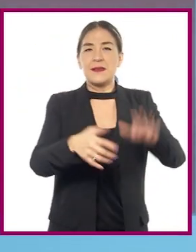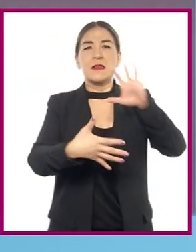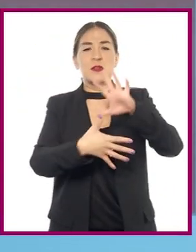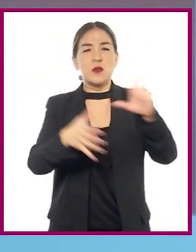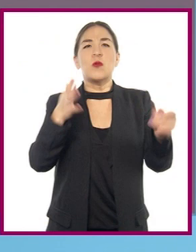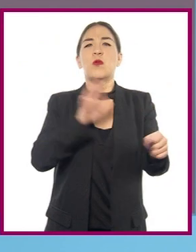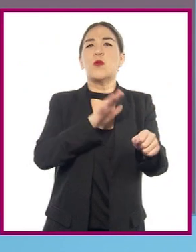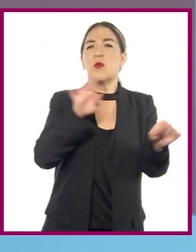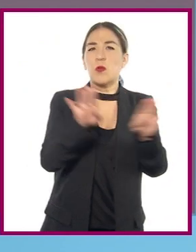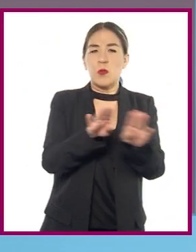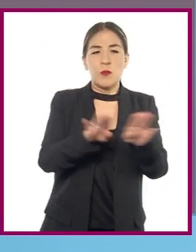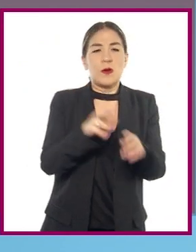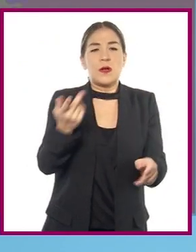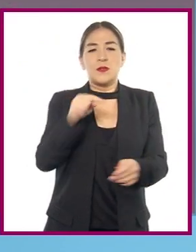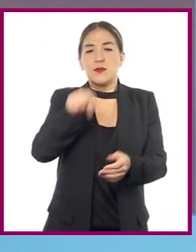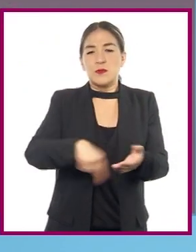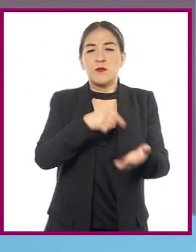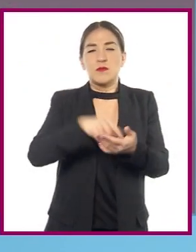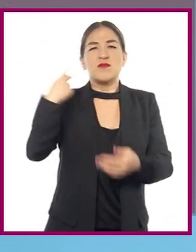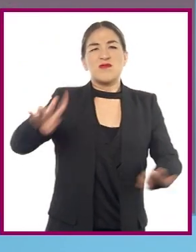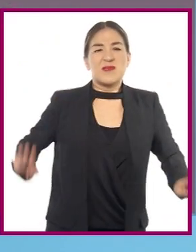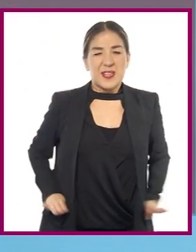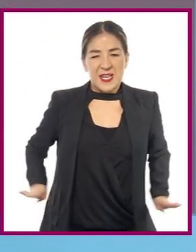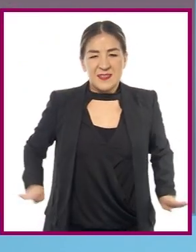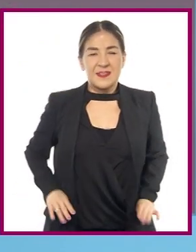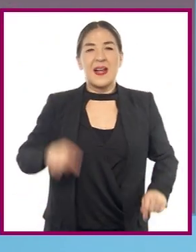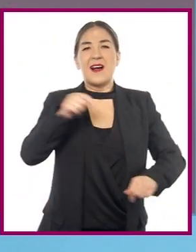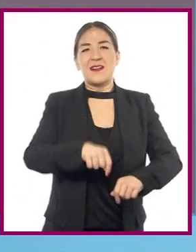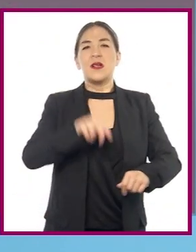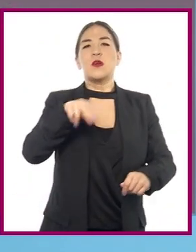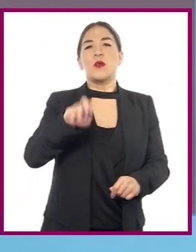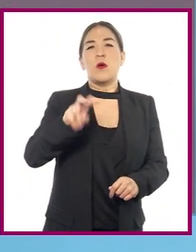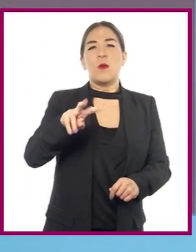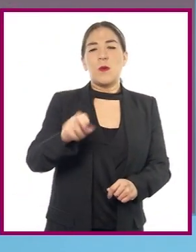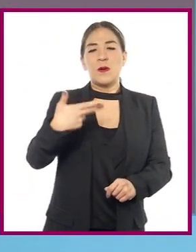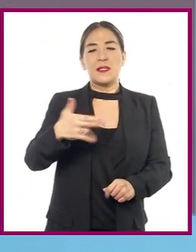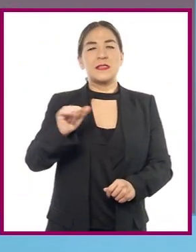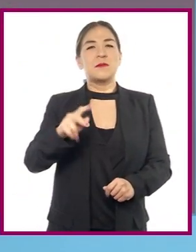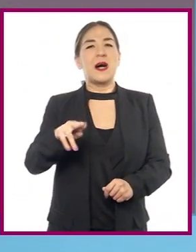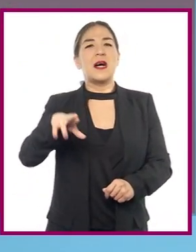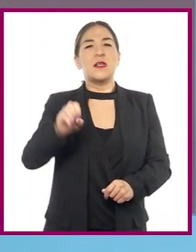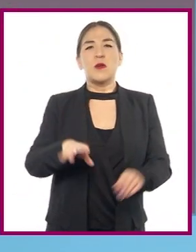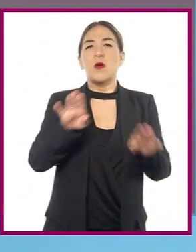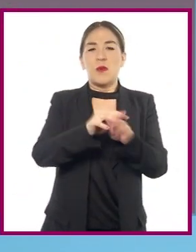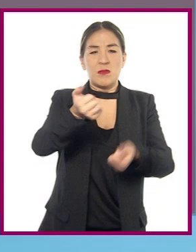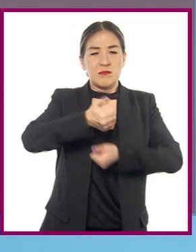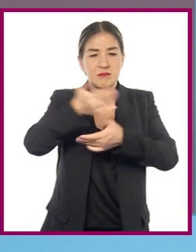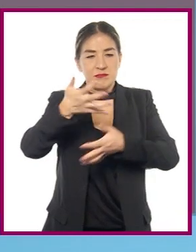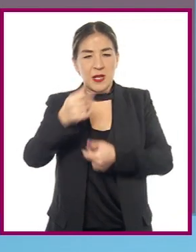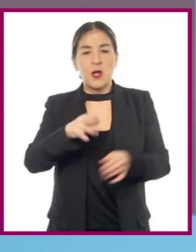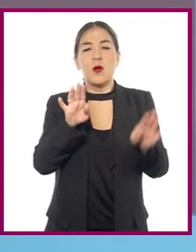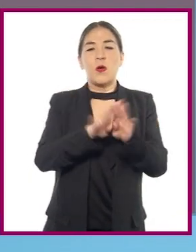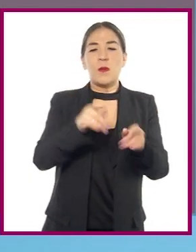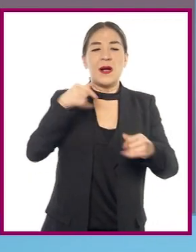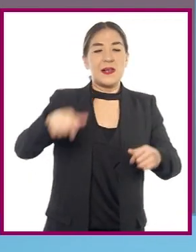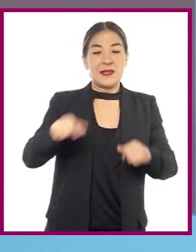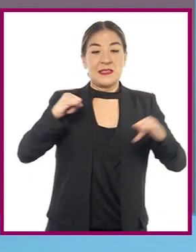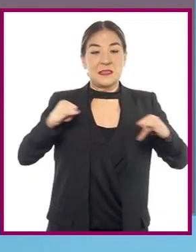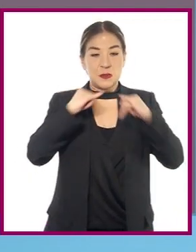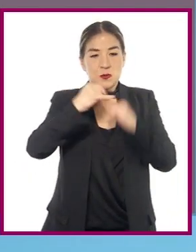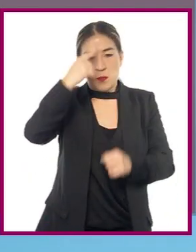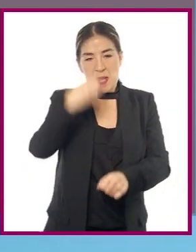comercio internacional novohispano? ¿Qué instituciones se encargaron de regular la economía de Nueva